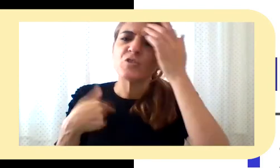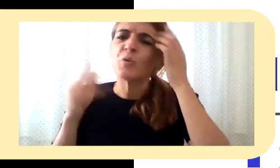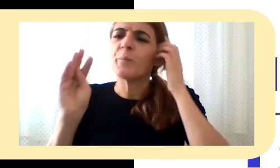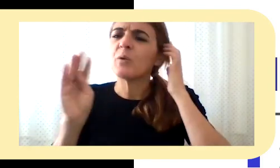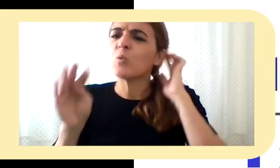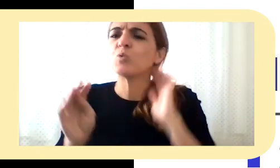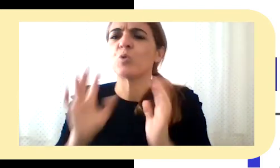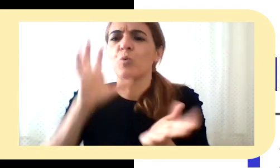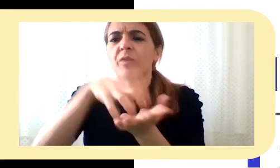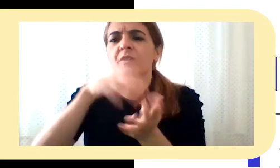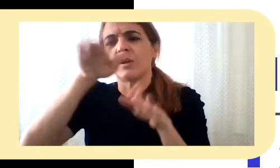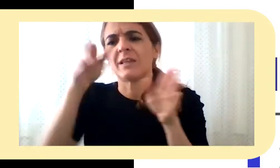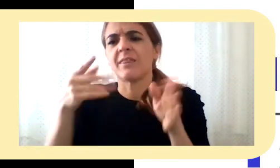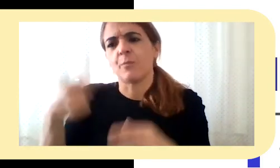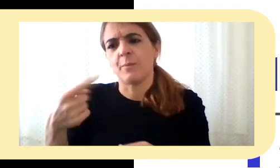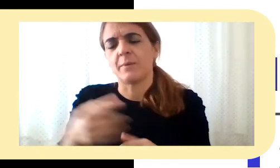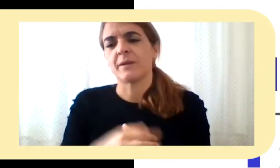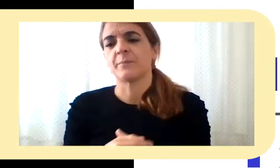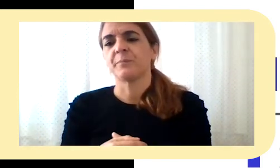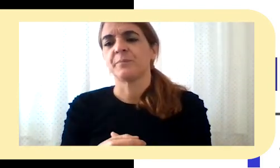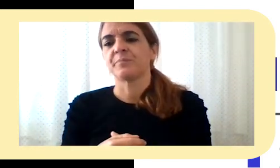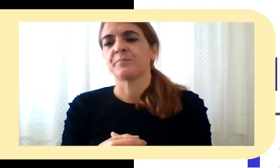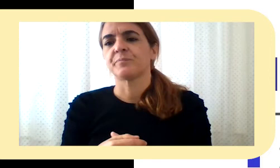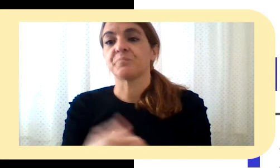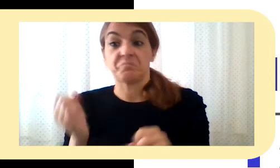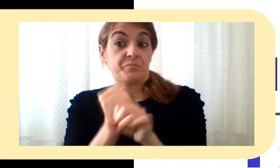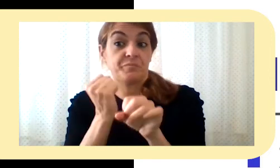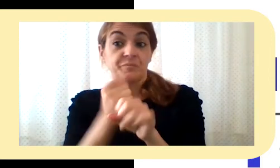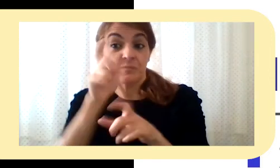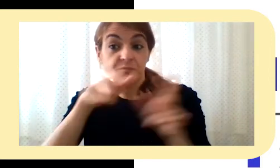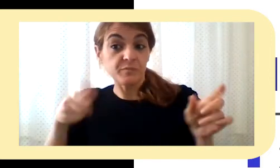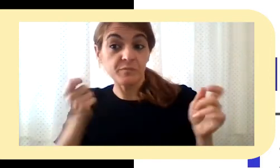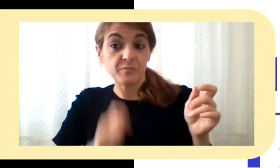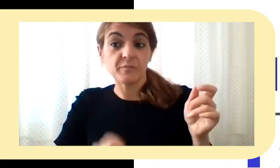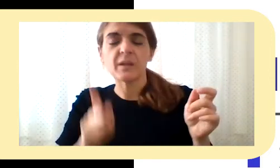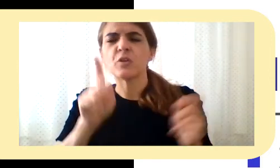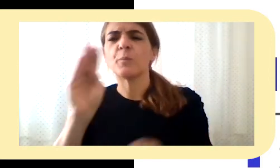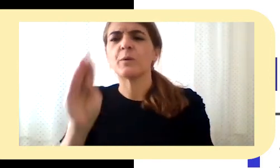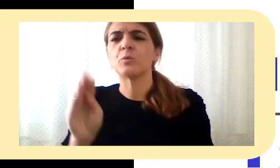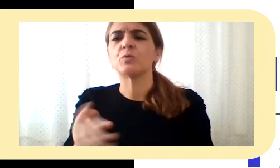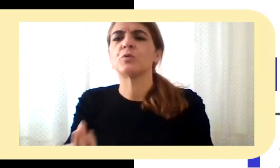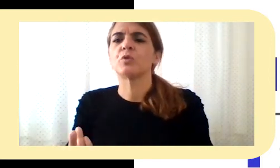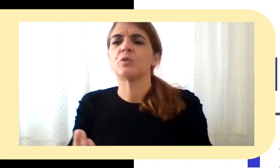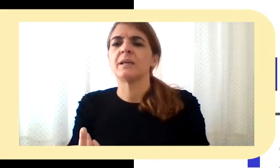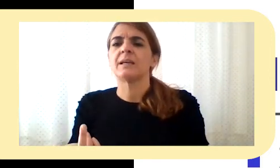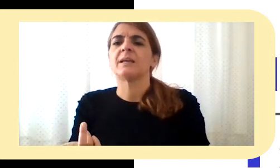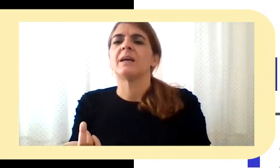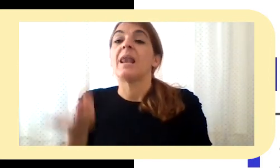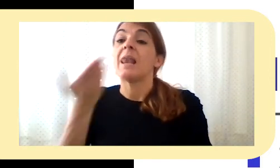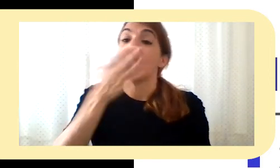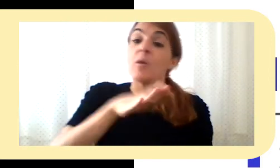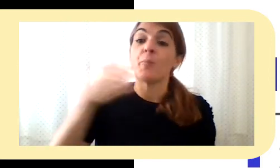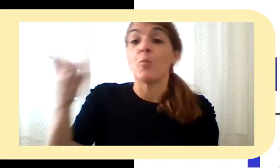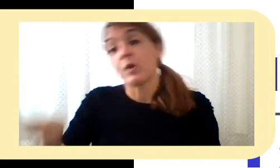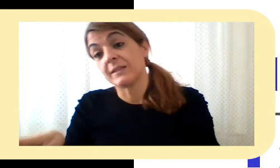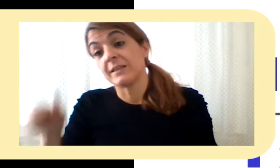mi misión es trabajar con clínicos y por tanto preguntarles si ellos creen de qué se mueren las mujeres y los hombres. Ahora, las que están en la